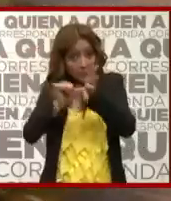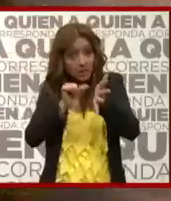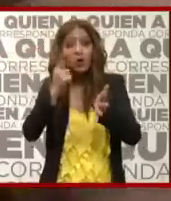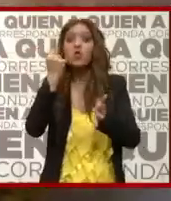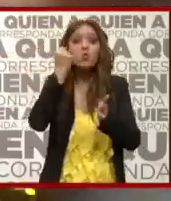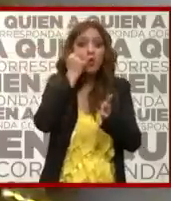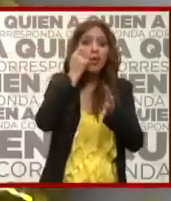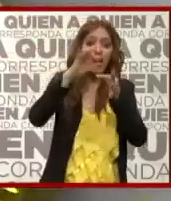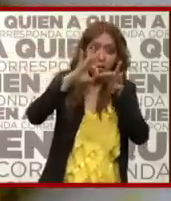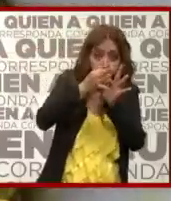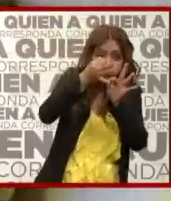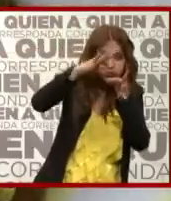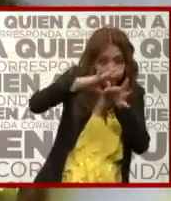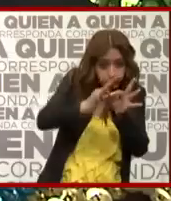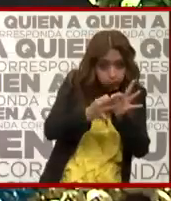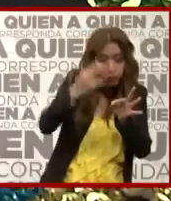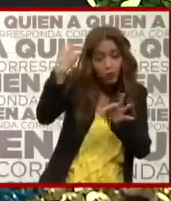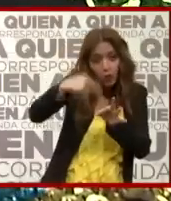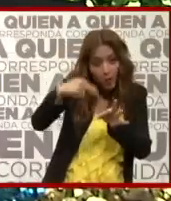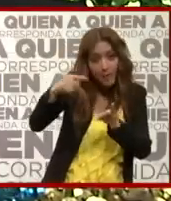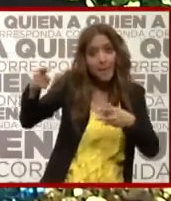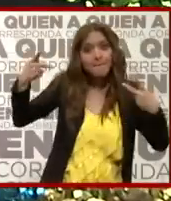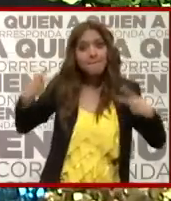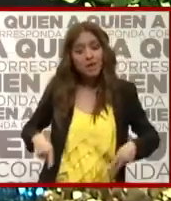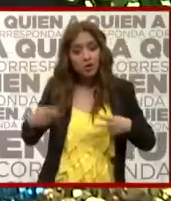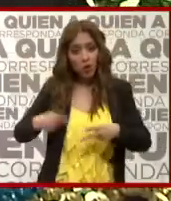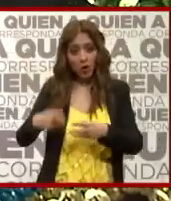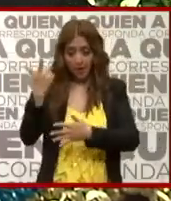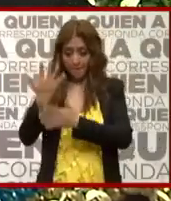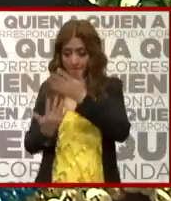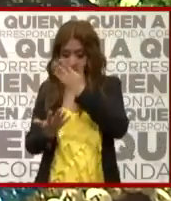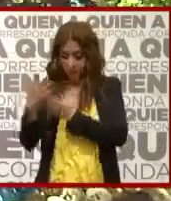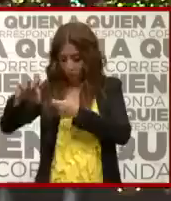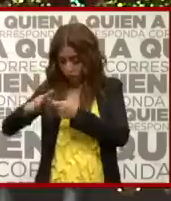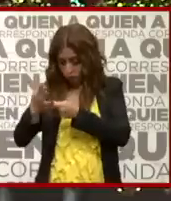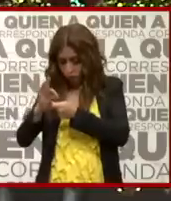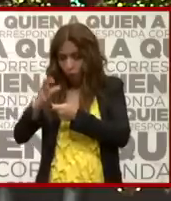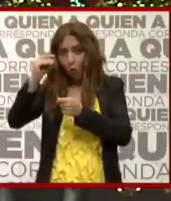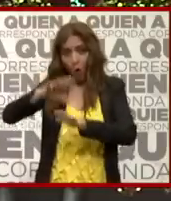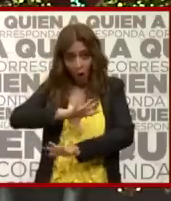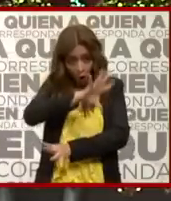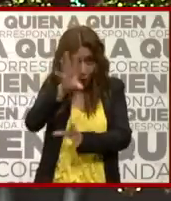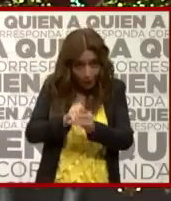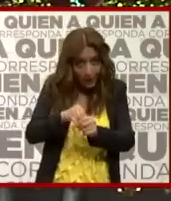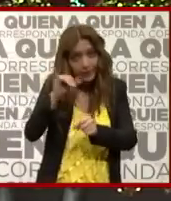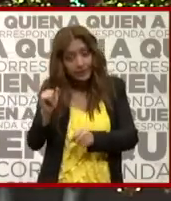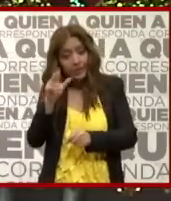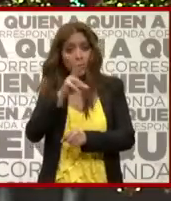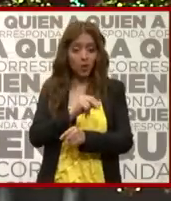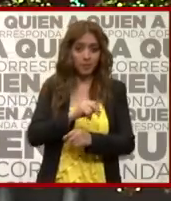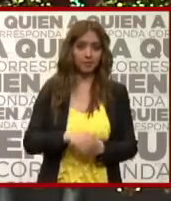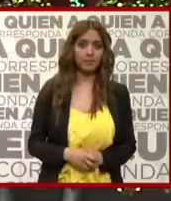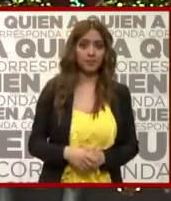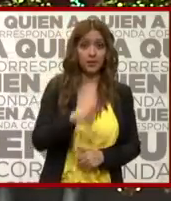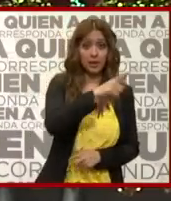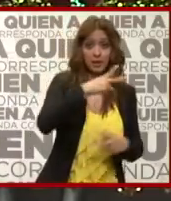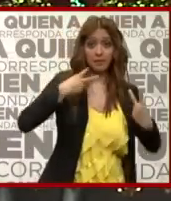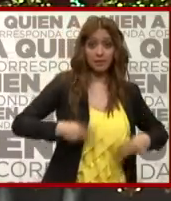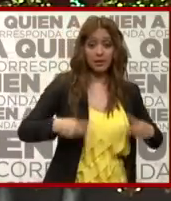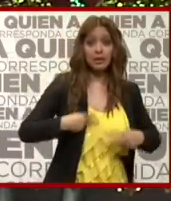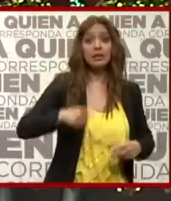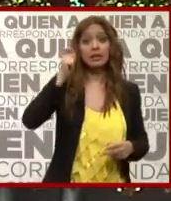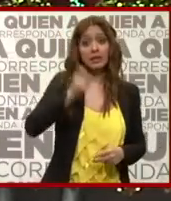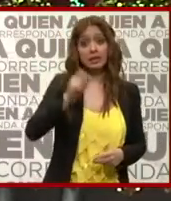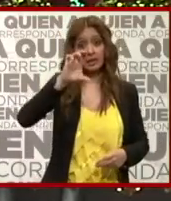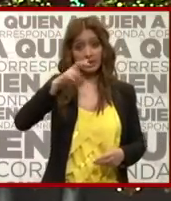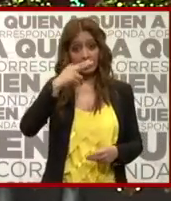cuajado o no. Así se le nombran a los que están bordados completamente. Este vestido es el emblema para la mujer mexicana, el vestido de china